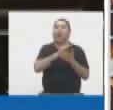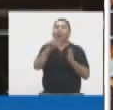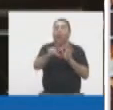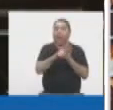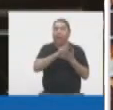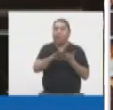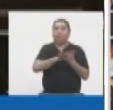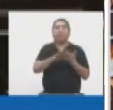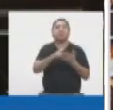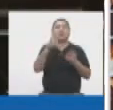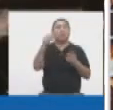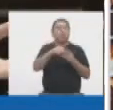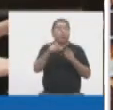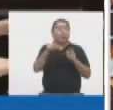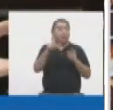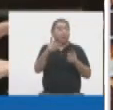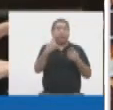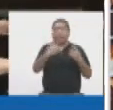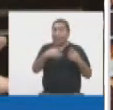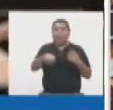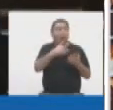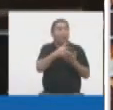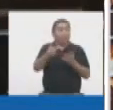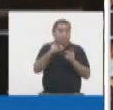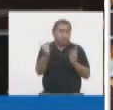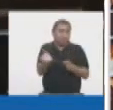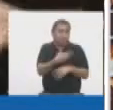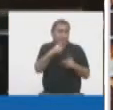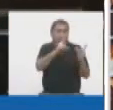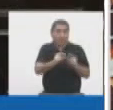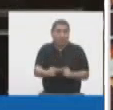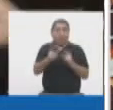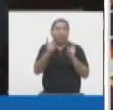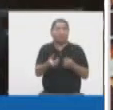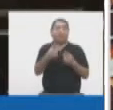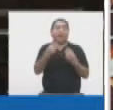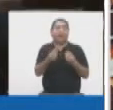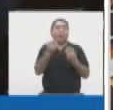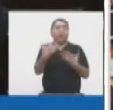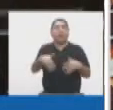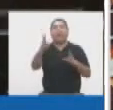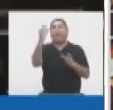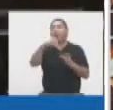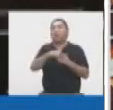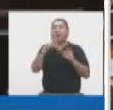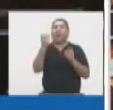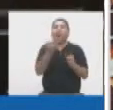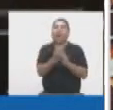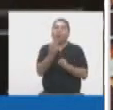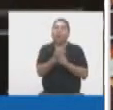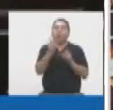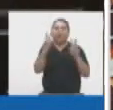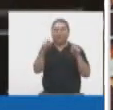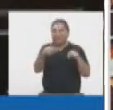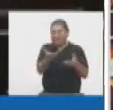eh tenía más tenía intenciones de poder tener más facultades pero se se conformó se aprobó en este caso en el